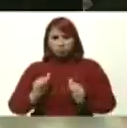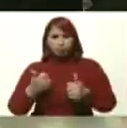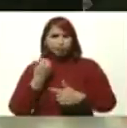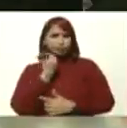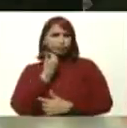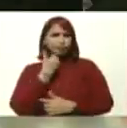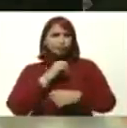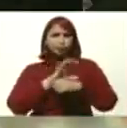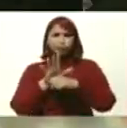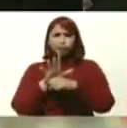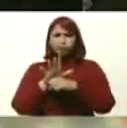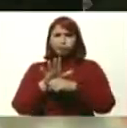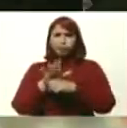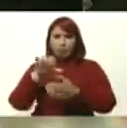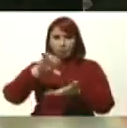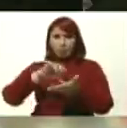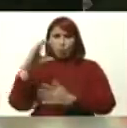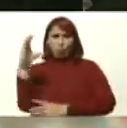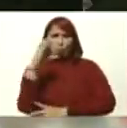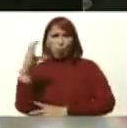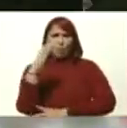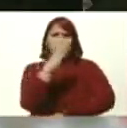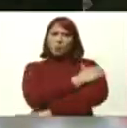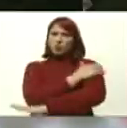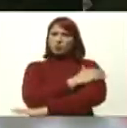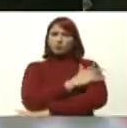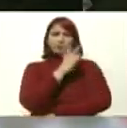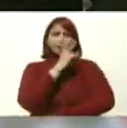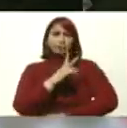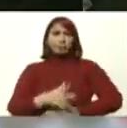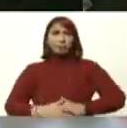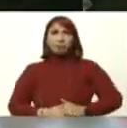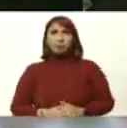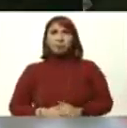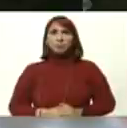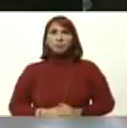pandemia. Es una derecha